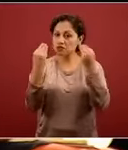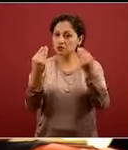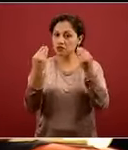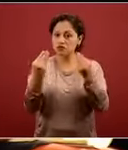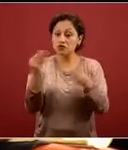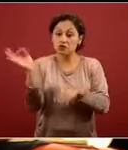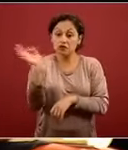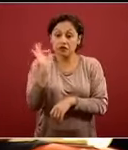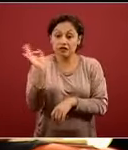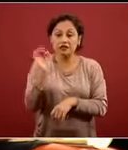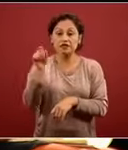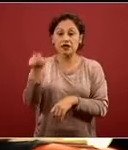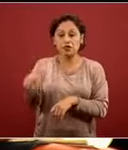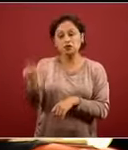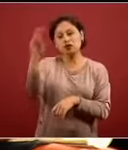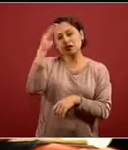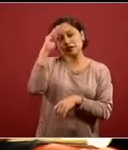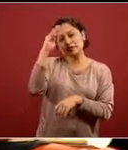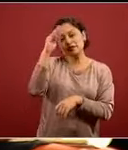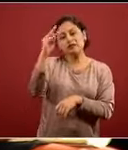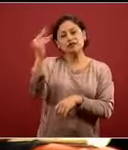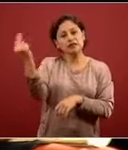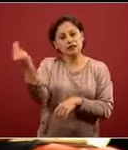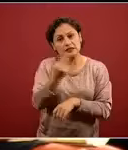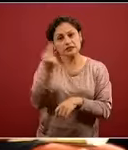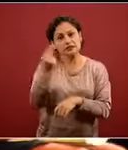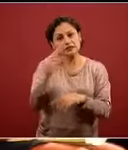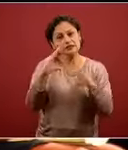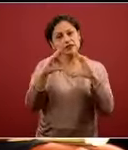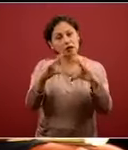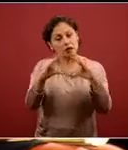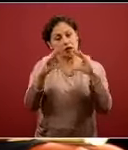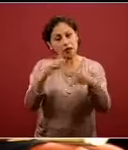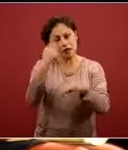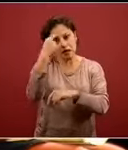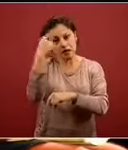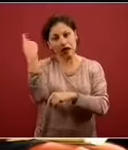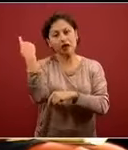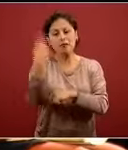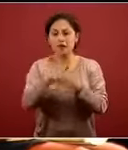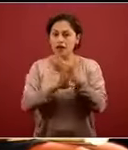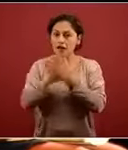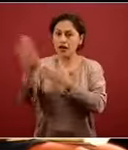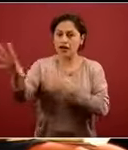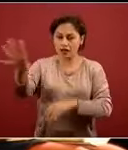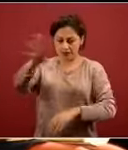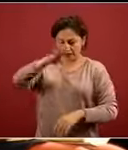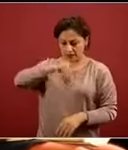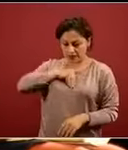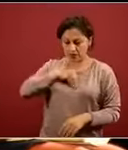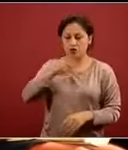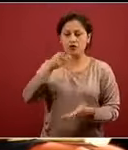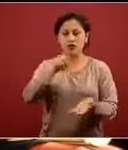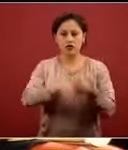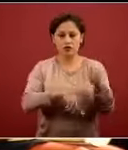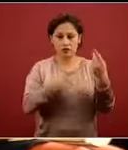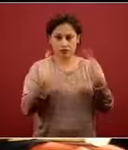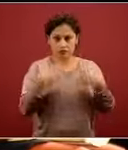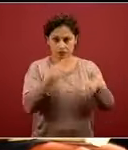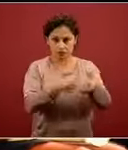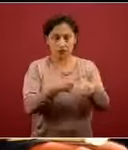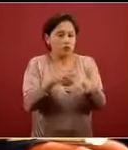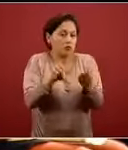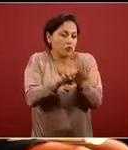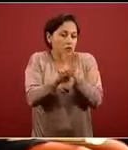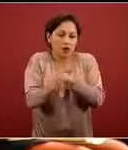las personas puedan desecharlos de manera correcta y que no haya un contagio, un riesgo de contagio por parte de los enfermos, o sea, la gente que recoge la